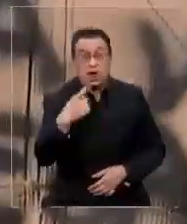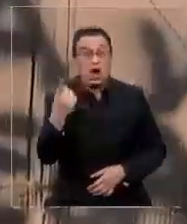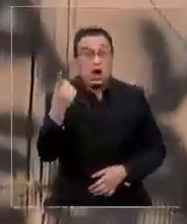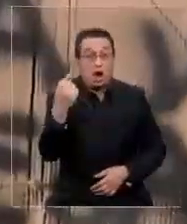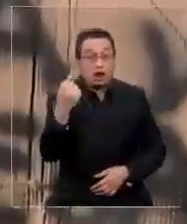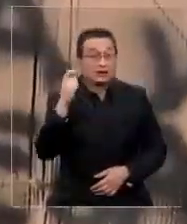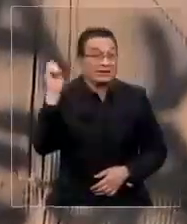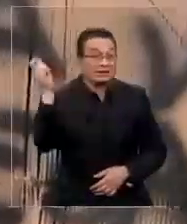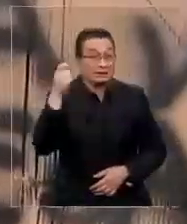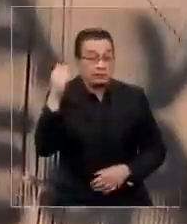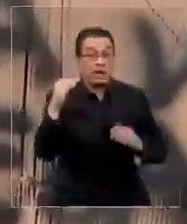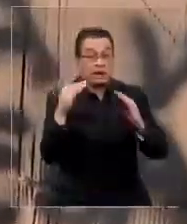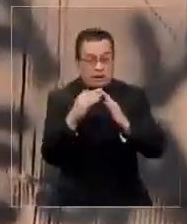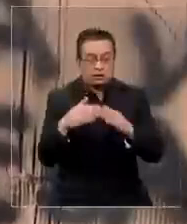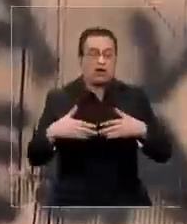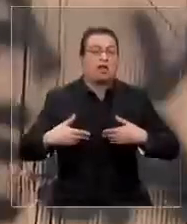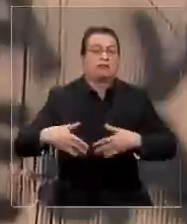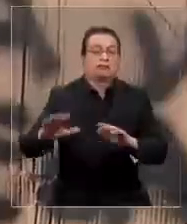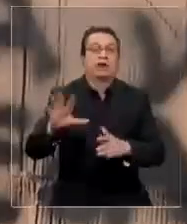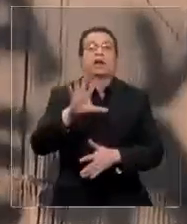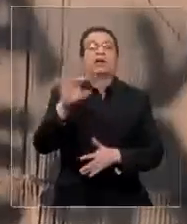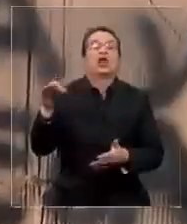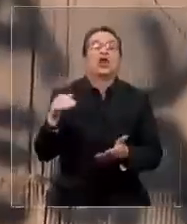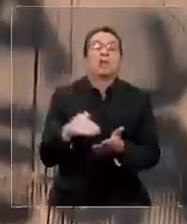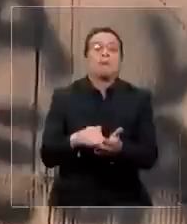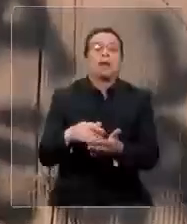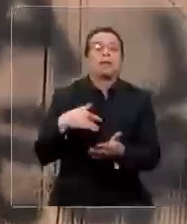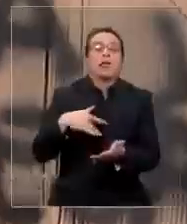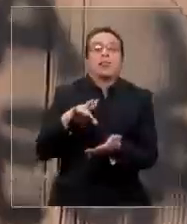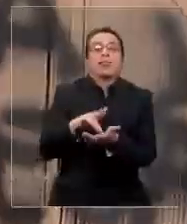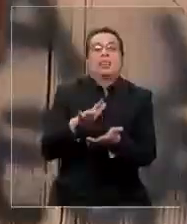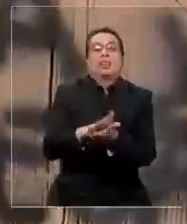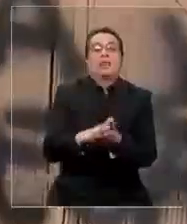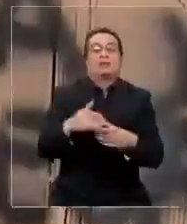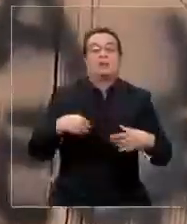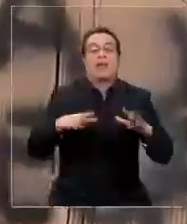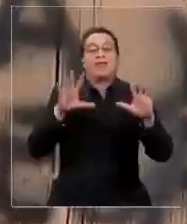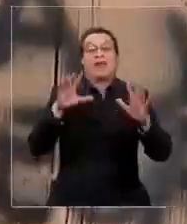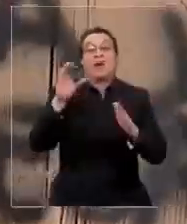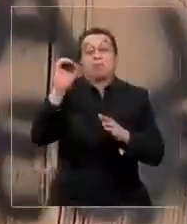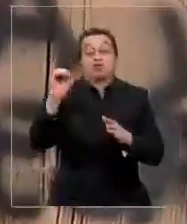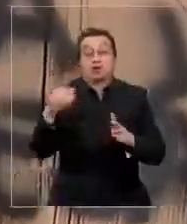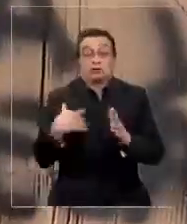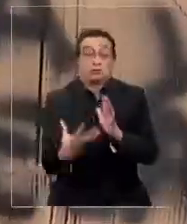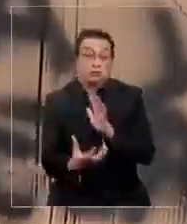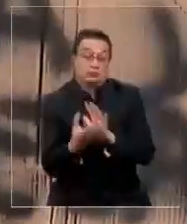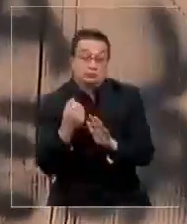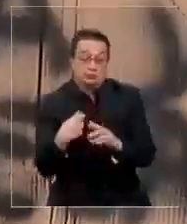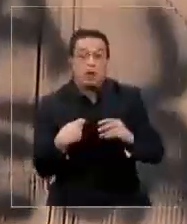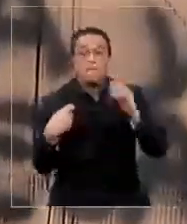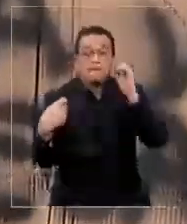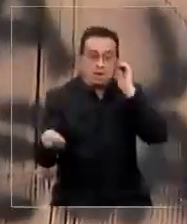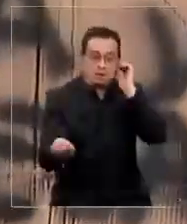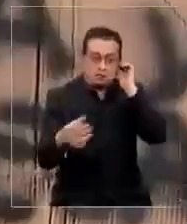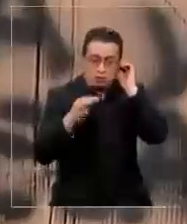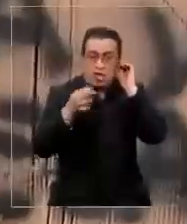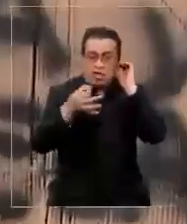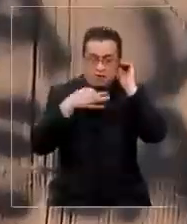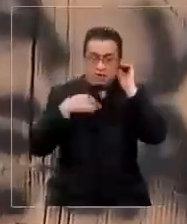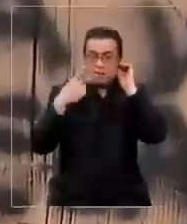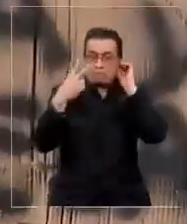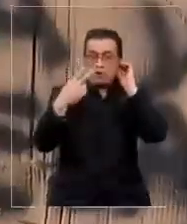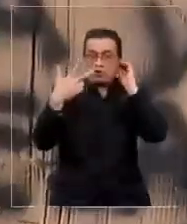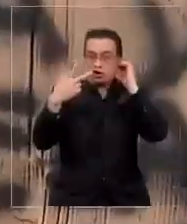11 de septiembre mi casa y abonar 500 mil pesos por la cuestión del 10% que él había tenido ya eso me lo dijo el